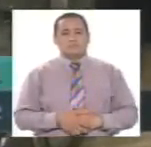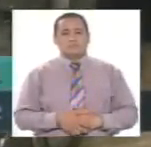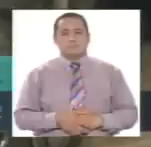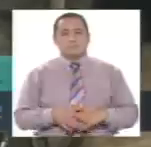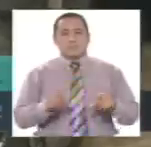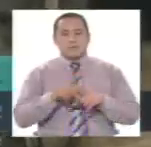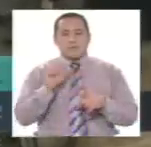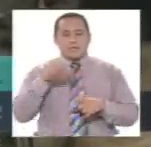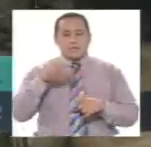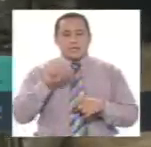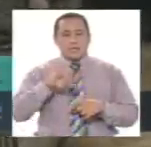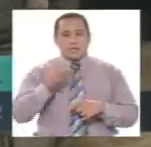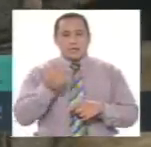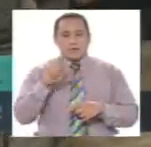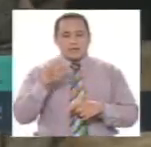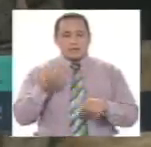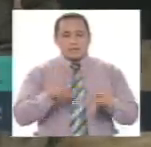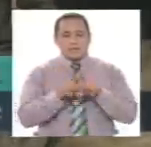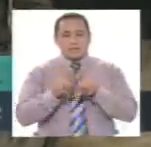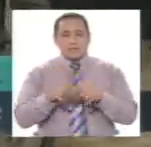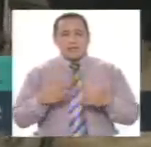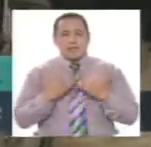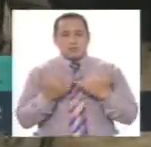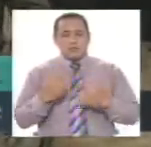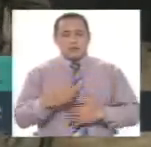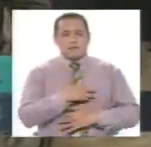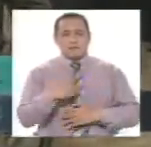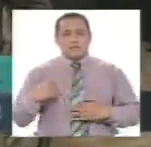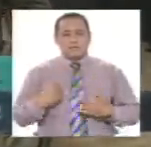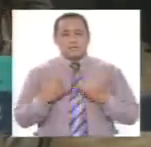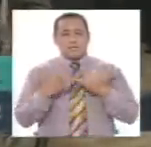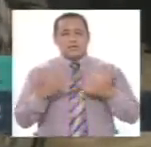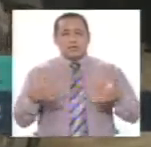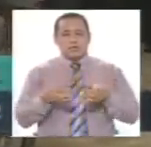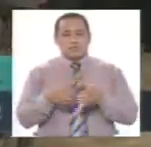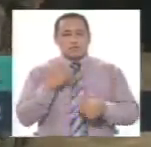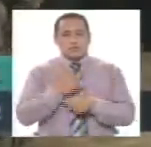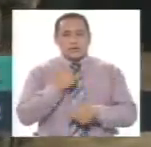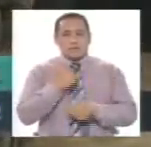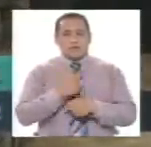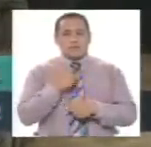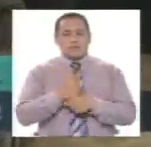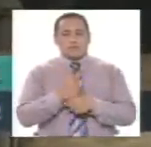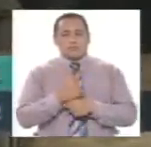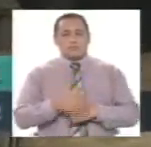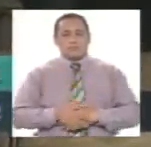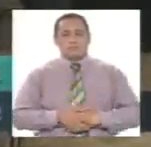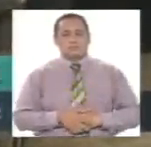Y Ana Jara Velázquez es la actual ministra de Trabajo.